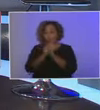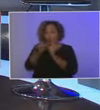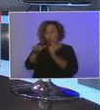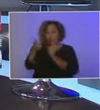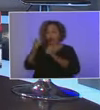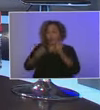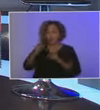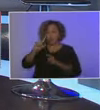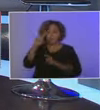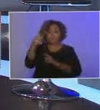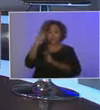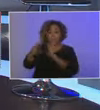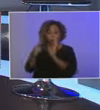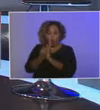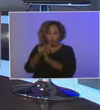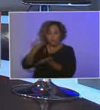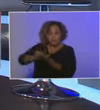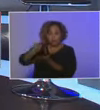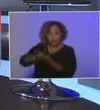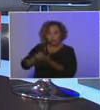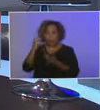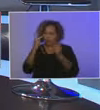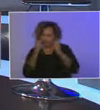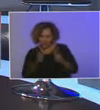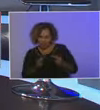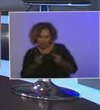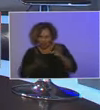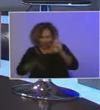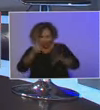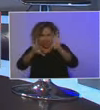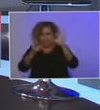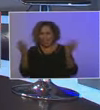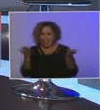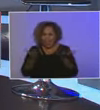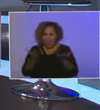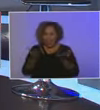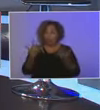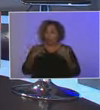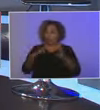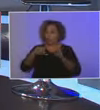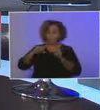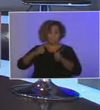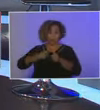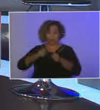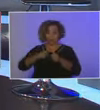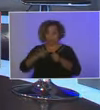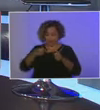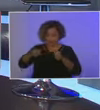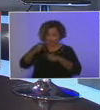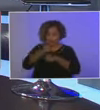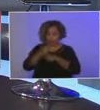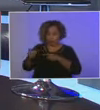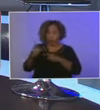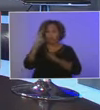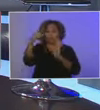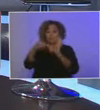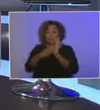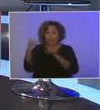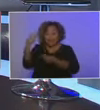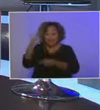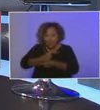buena gente de Primera Hora, hemos descubierto lo siguiente, señores. Como dato inicial, esta semana se cumplen